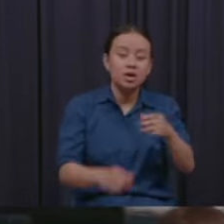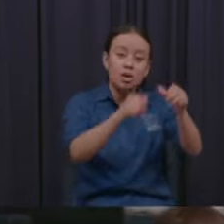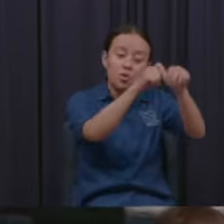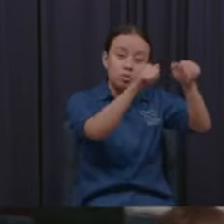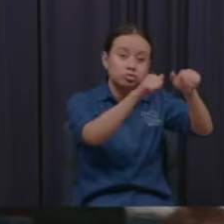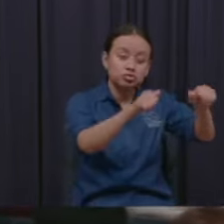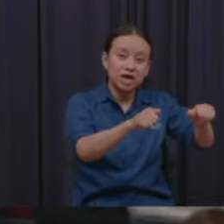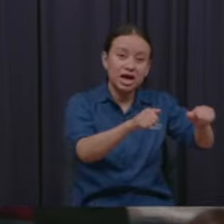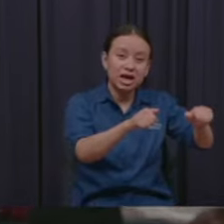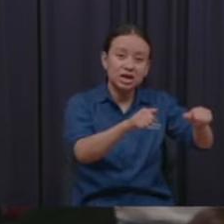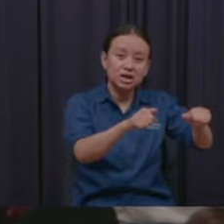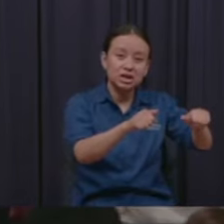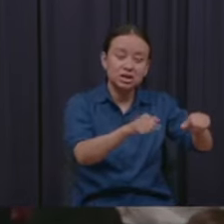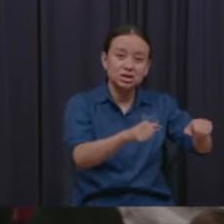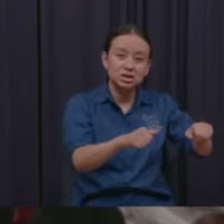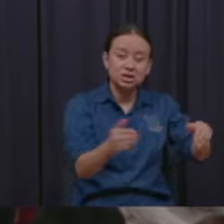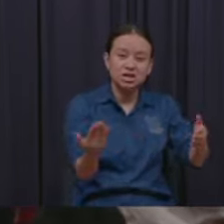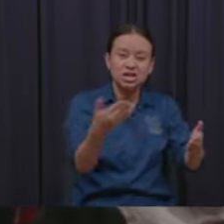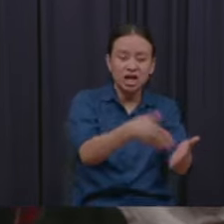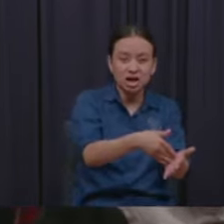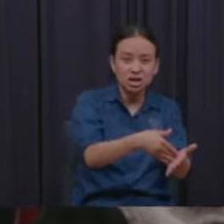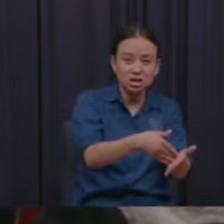regaló un indio feo así.